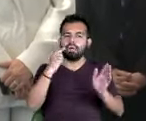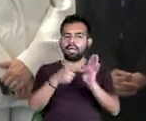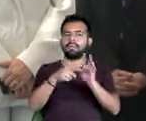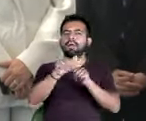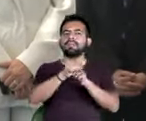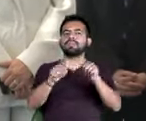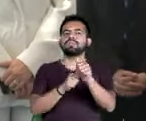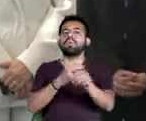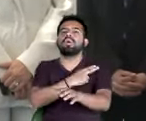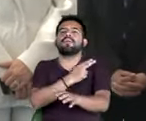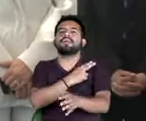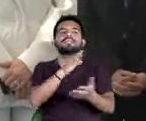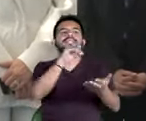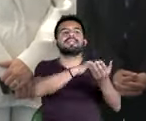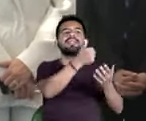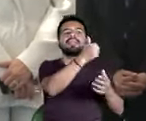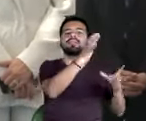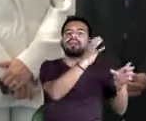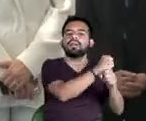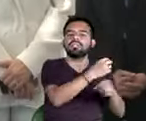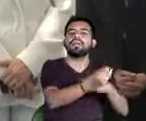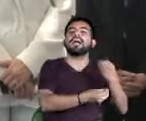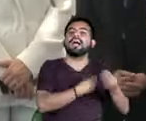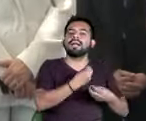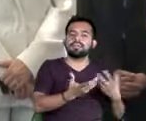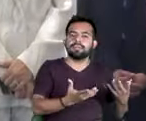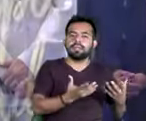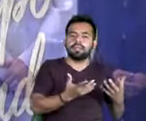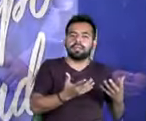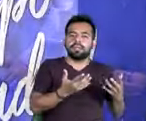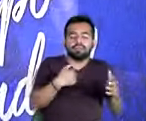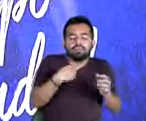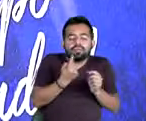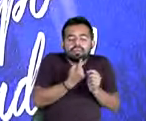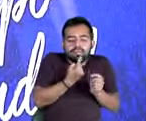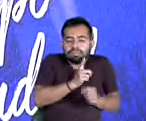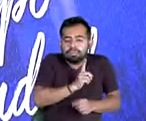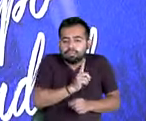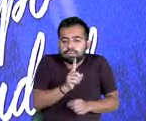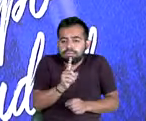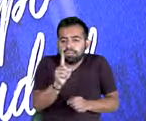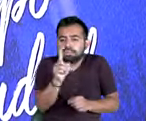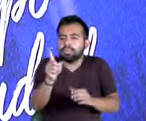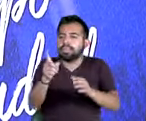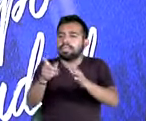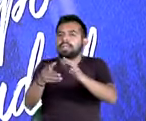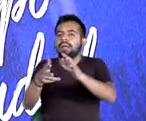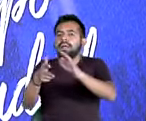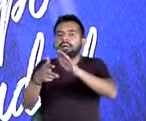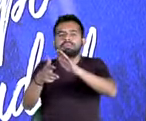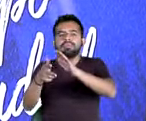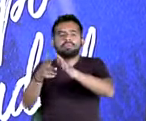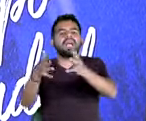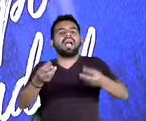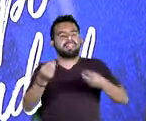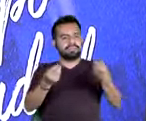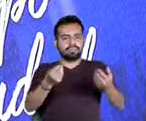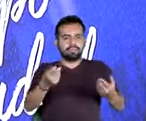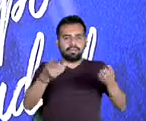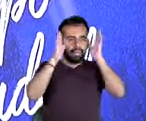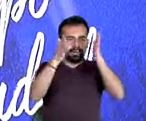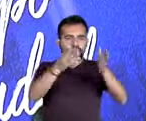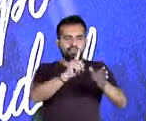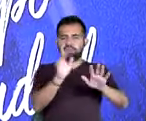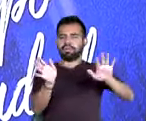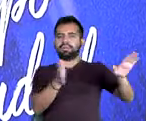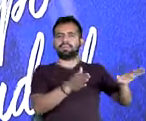Administración de la Universidad Central a las 10 de la noche y tiene que a oscuras irse a una parada, ¿ella sí no nos interesa? Ahí cabe, digamos, ahí tiene un sentido que bajemos